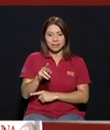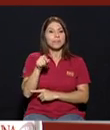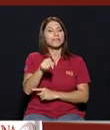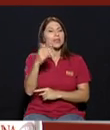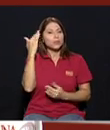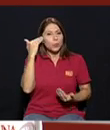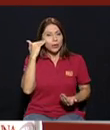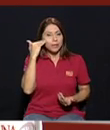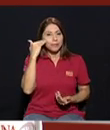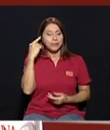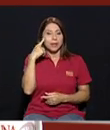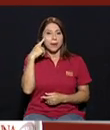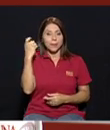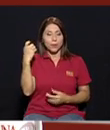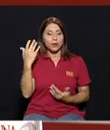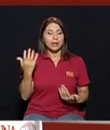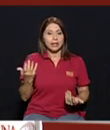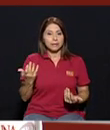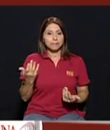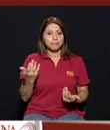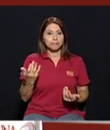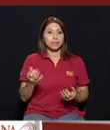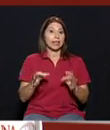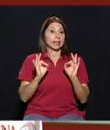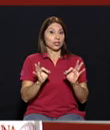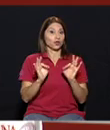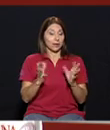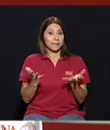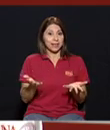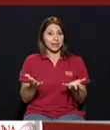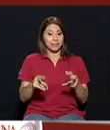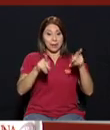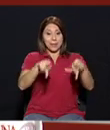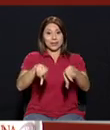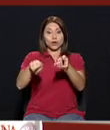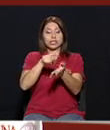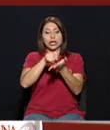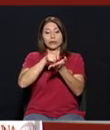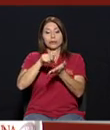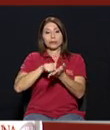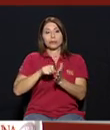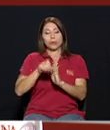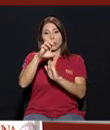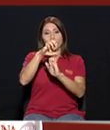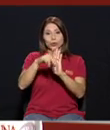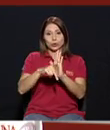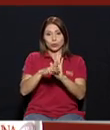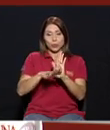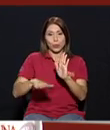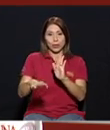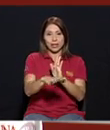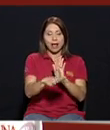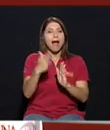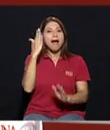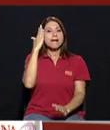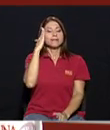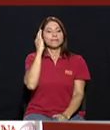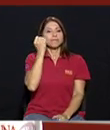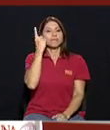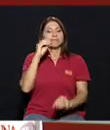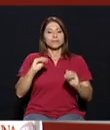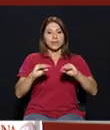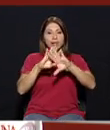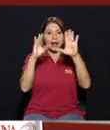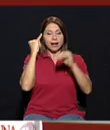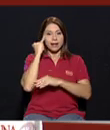porque, dichosamente, en los constituyentes quedaba clara la idea de que una universidad, para